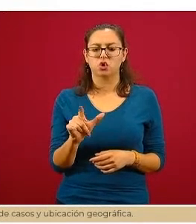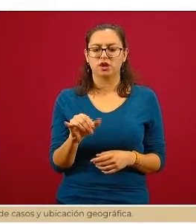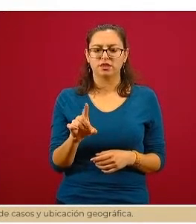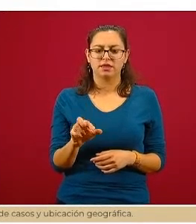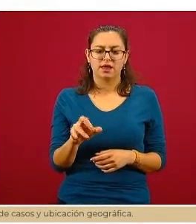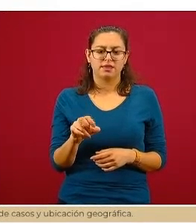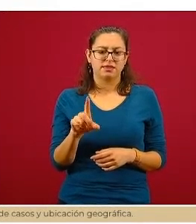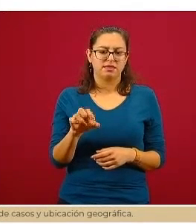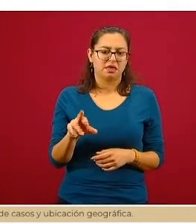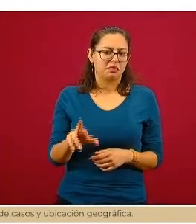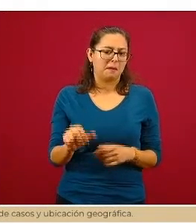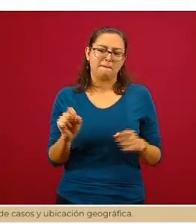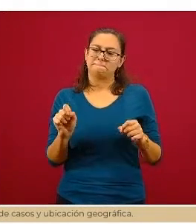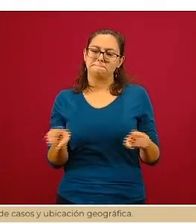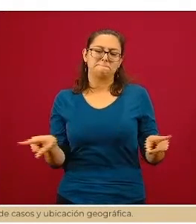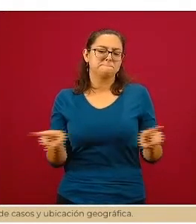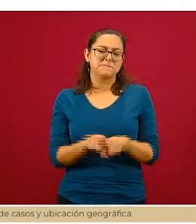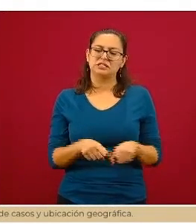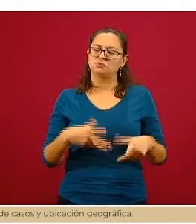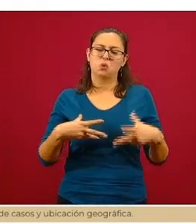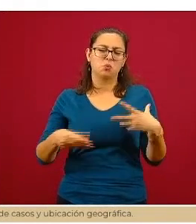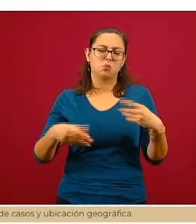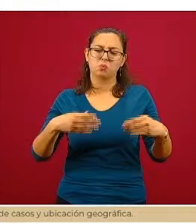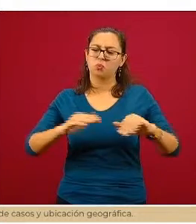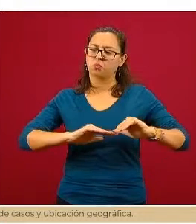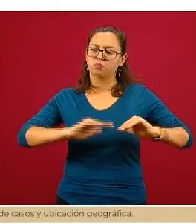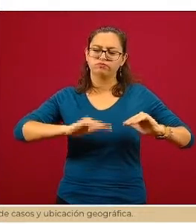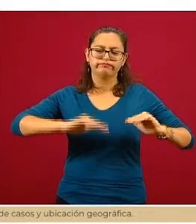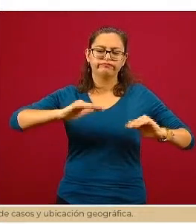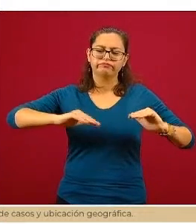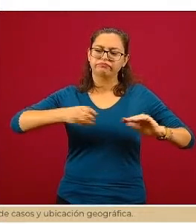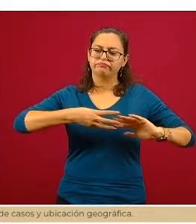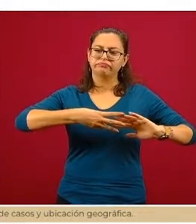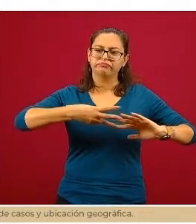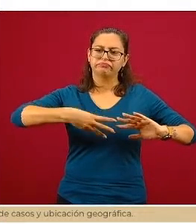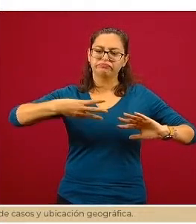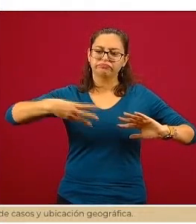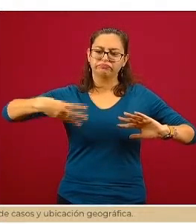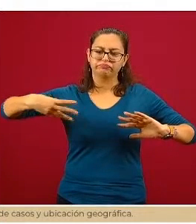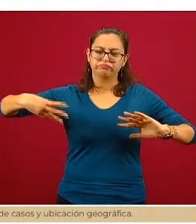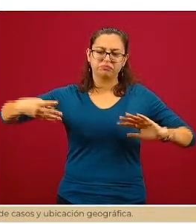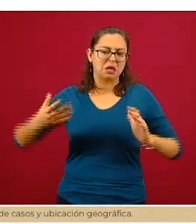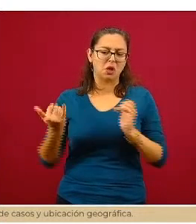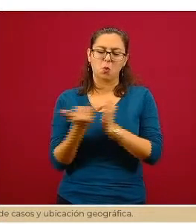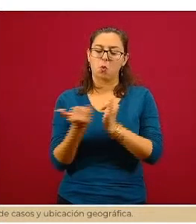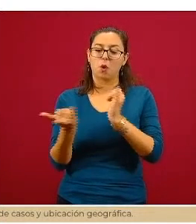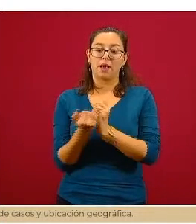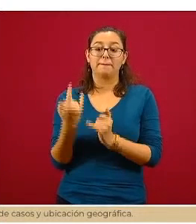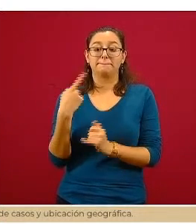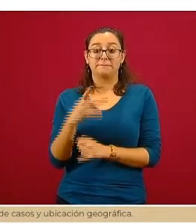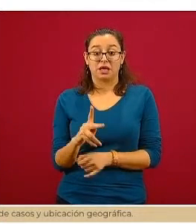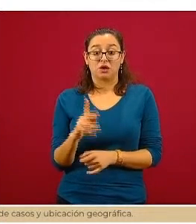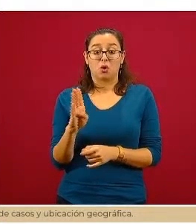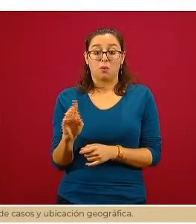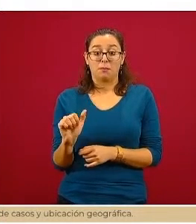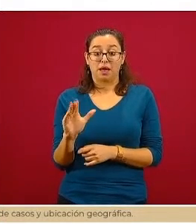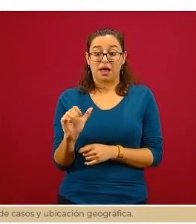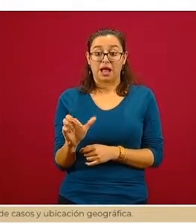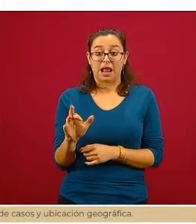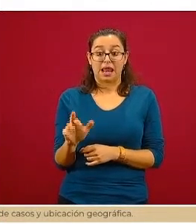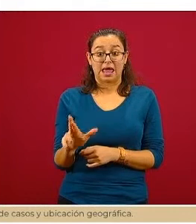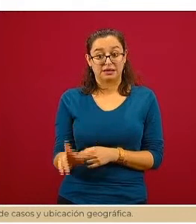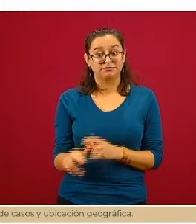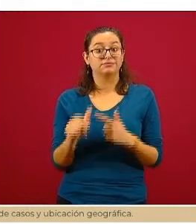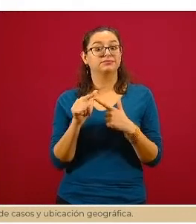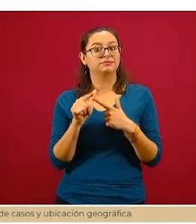muy similar, intensidades solamente diferentes entre cada uno, pero ojo, veamos por ejemplo el municipio de Bacalar, tiene